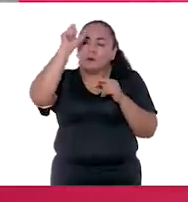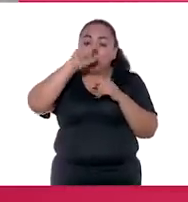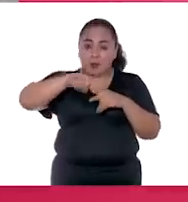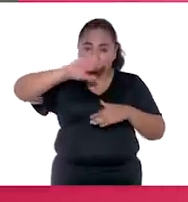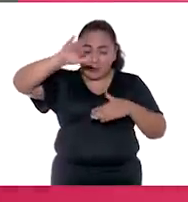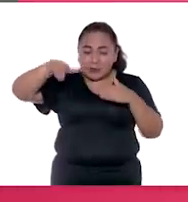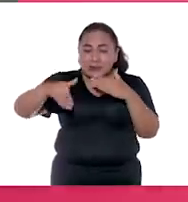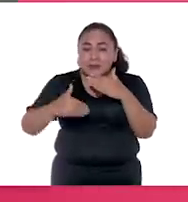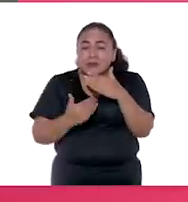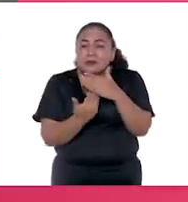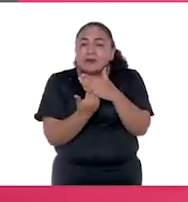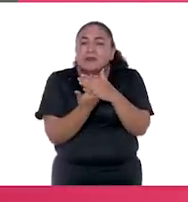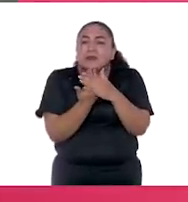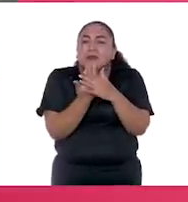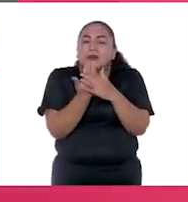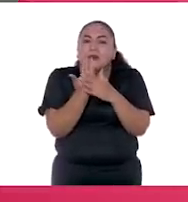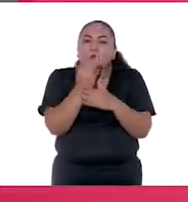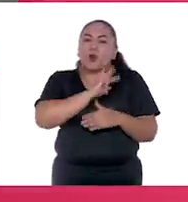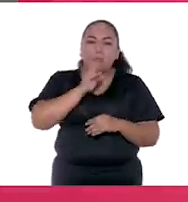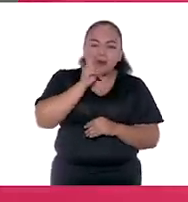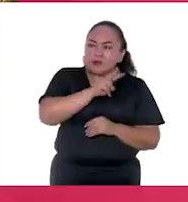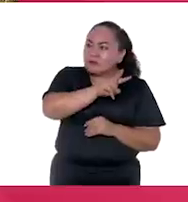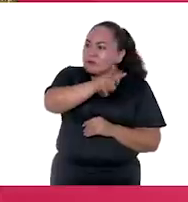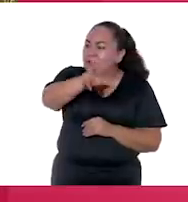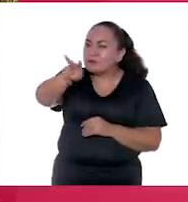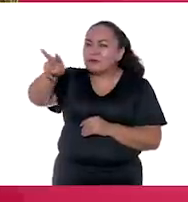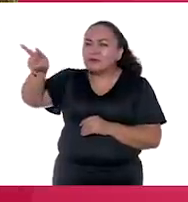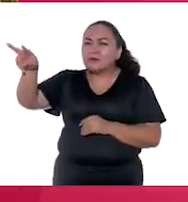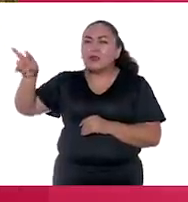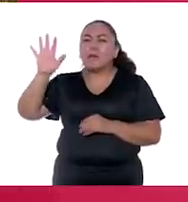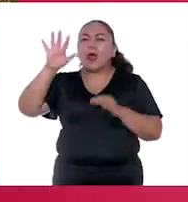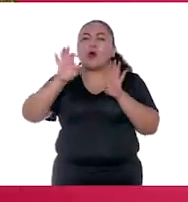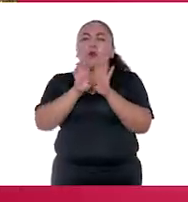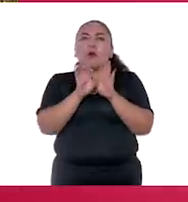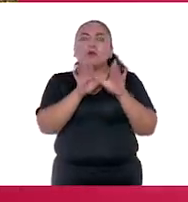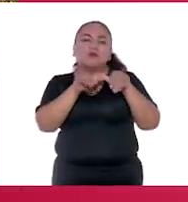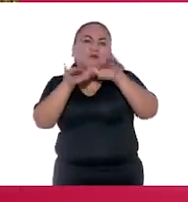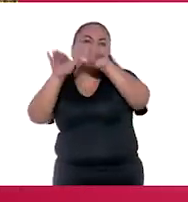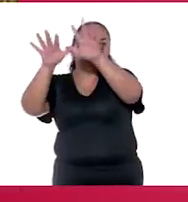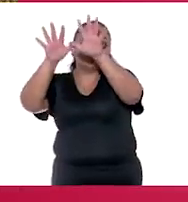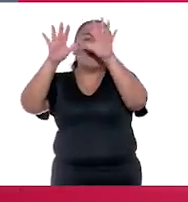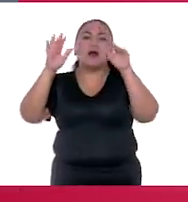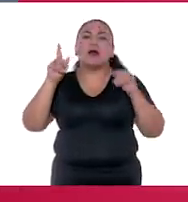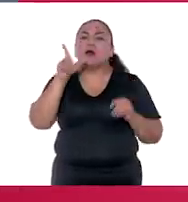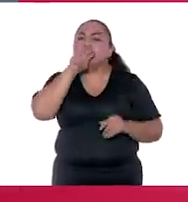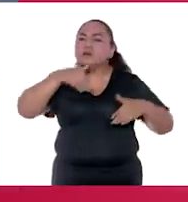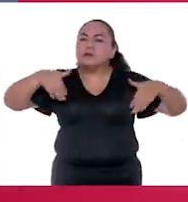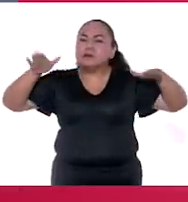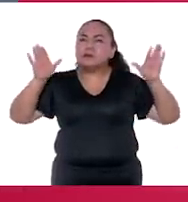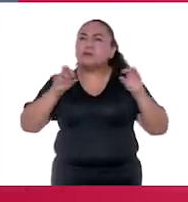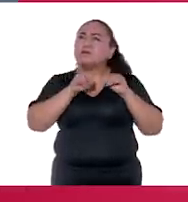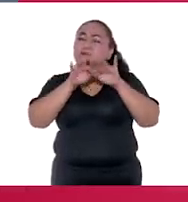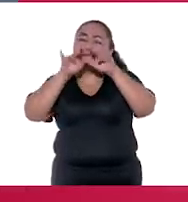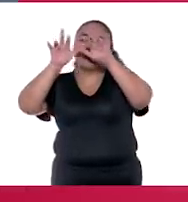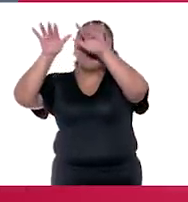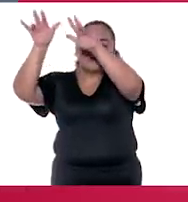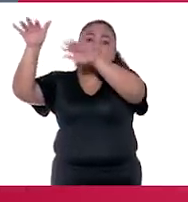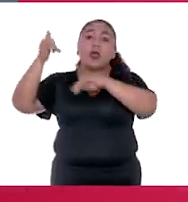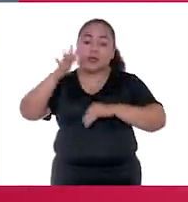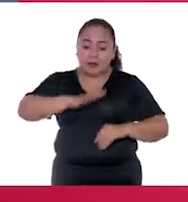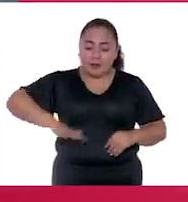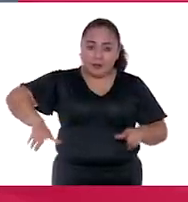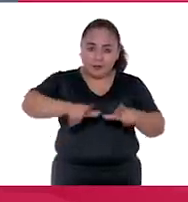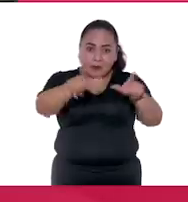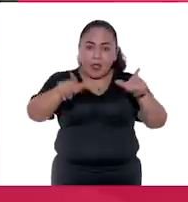se hace evidente el pulso de la vida. Lanza pinceladas al vuelo. Y en las pozas se mueve al ritmo